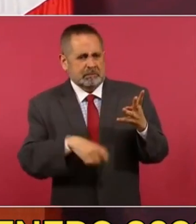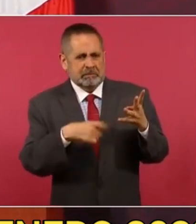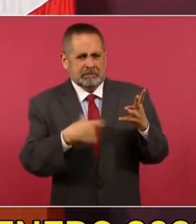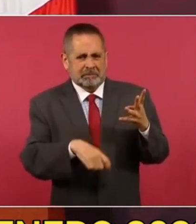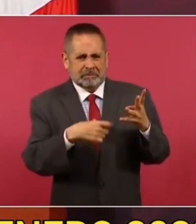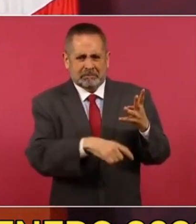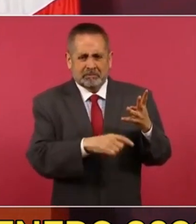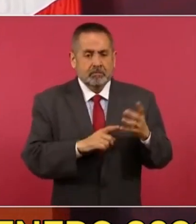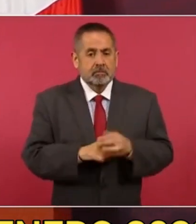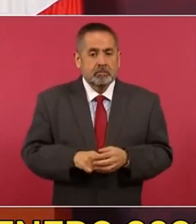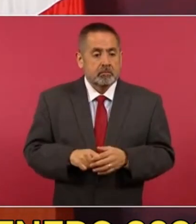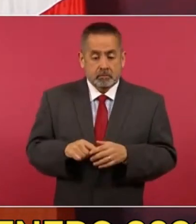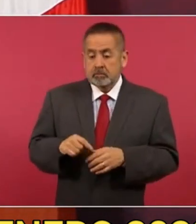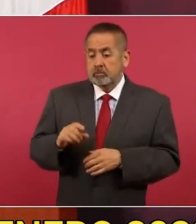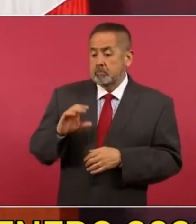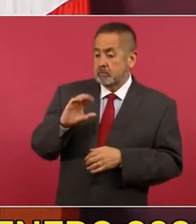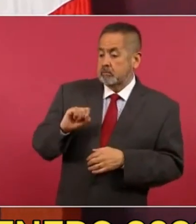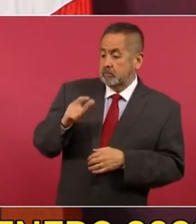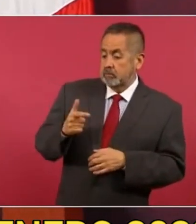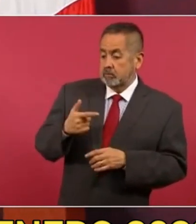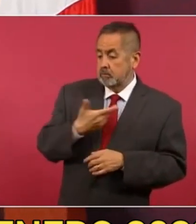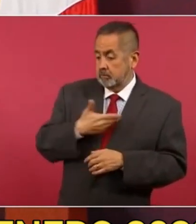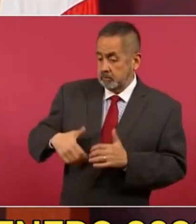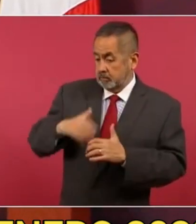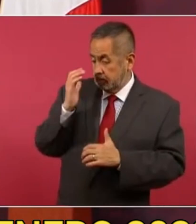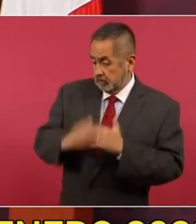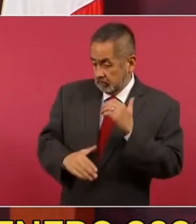al término del gobierno de Salinas.